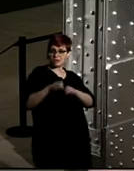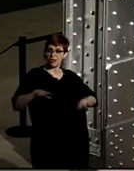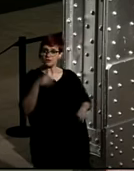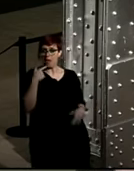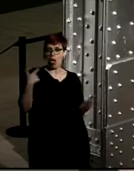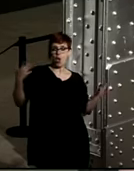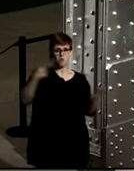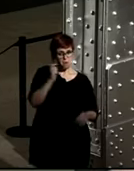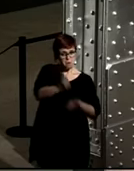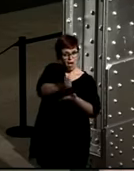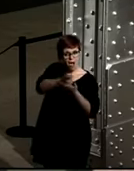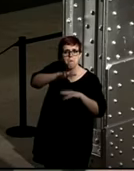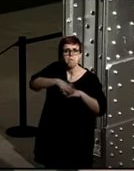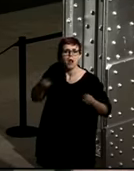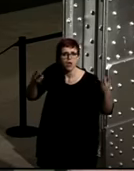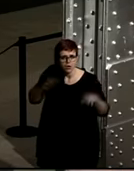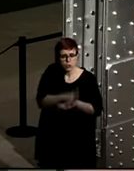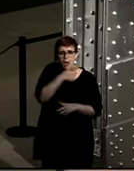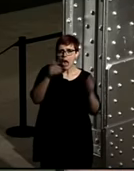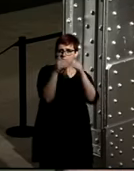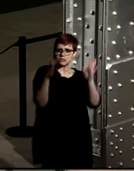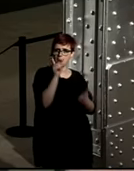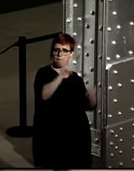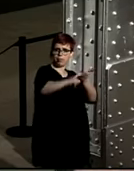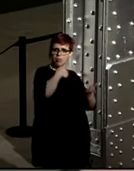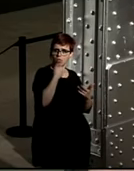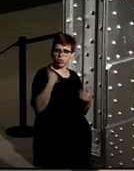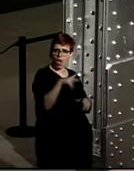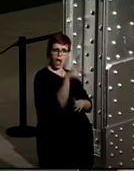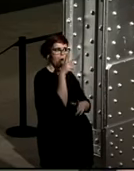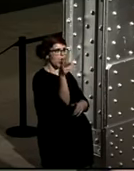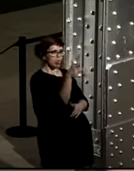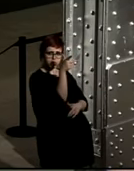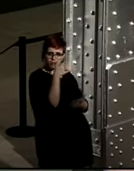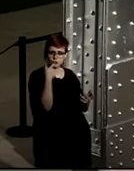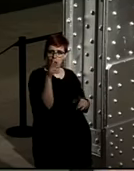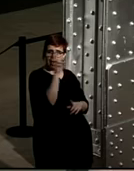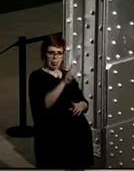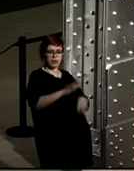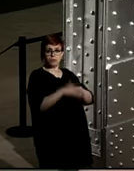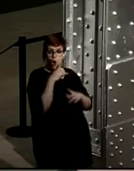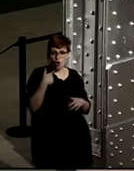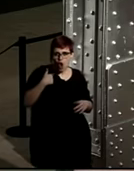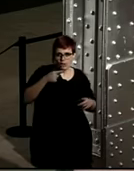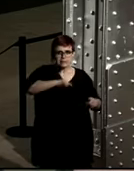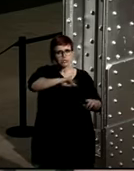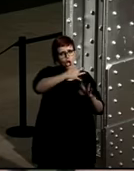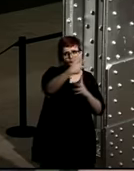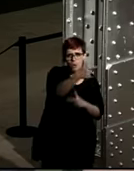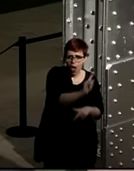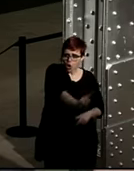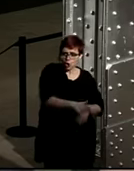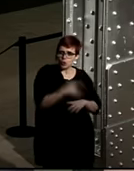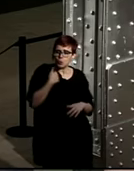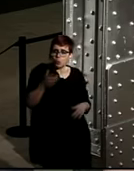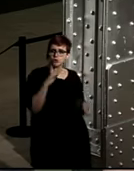cine si con un clic lo tienen en su casa? Y no hay además un concepto de que estás robando a nadie. O sea, eso por un